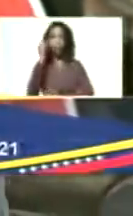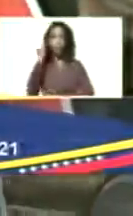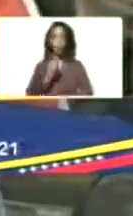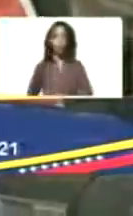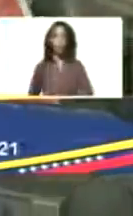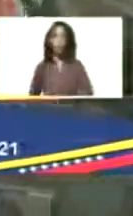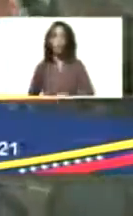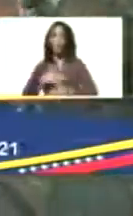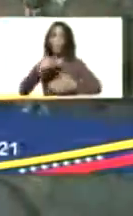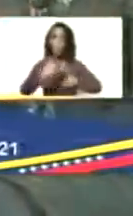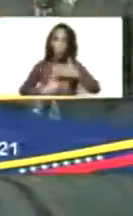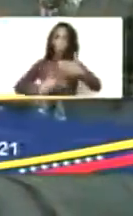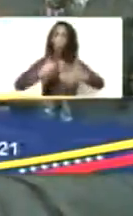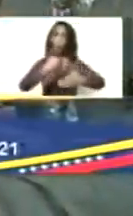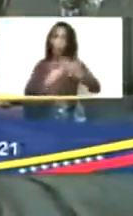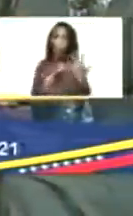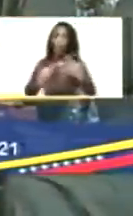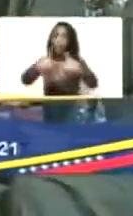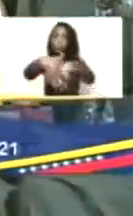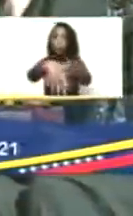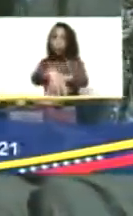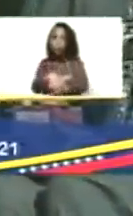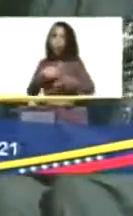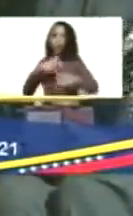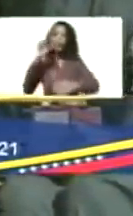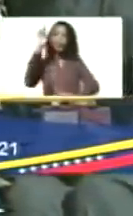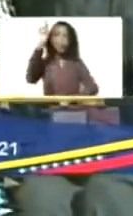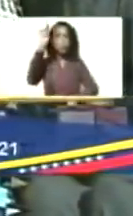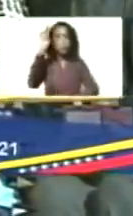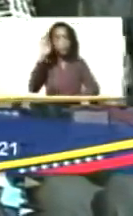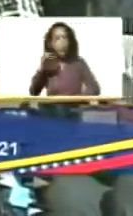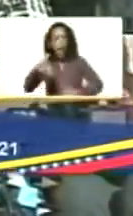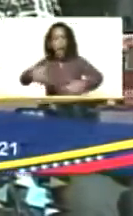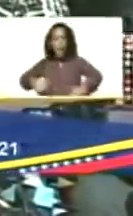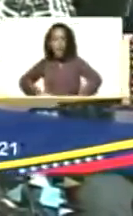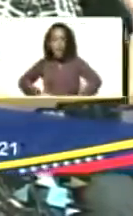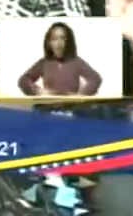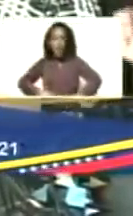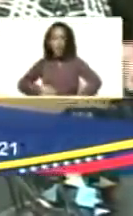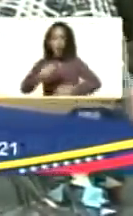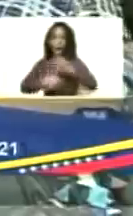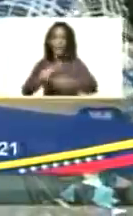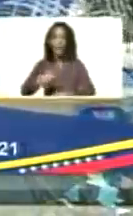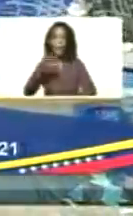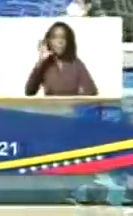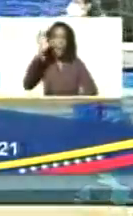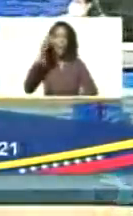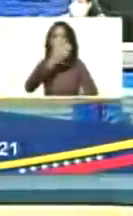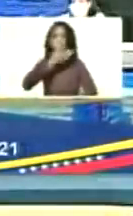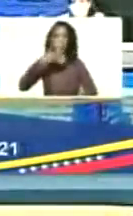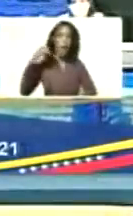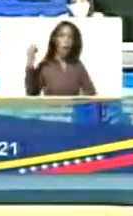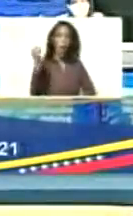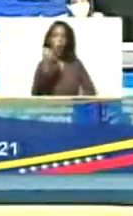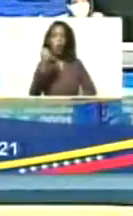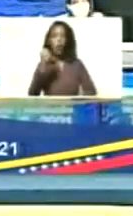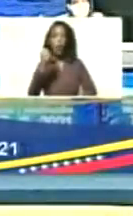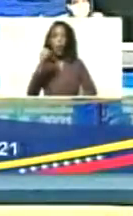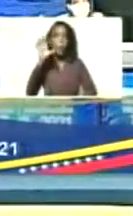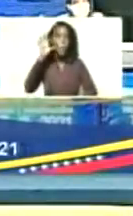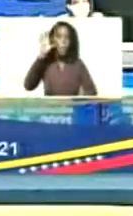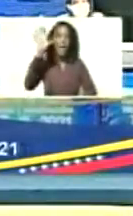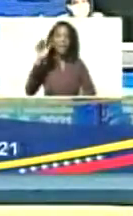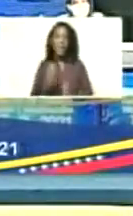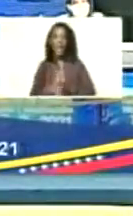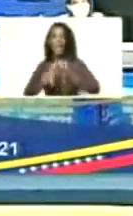a paso se integran todos los días al esfuerzo por hacer un país mejor, por hacer un país